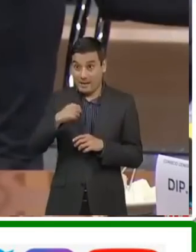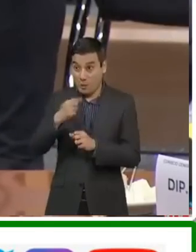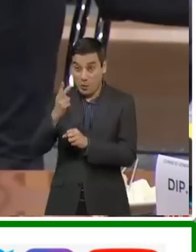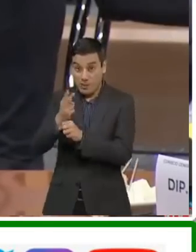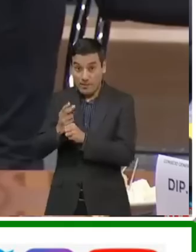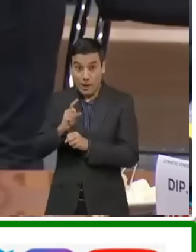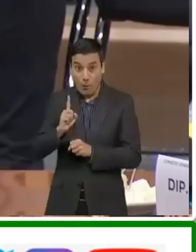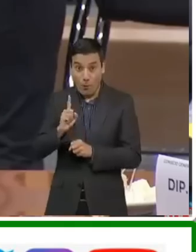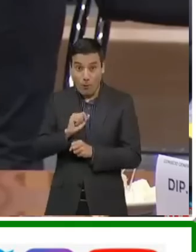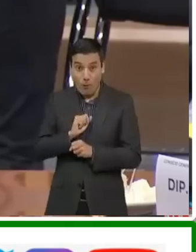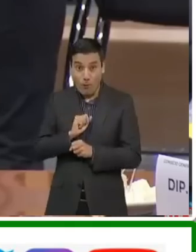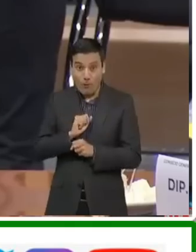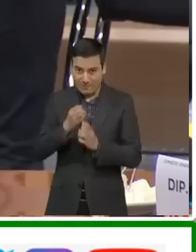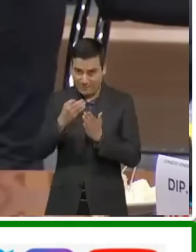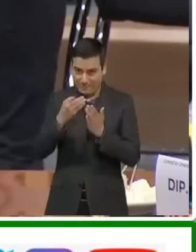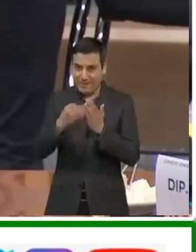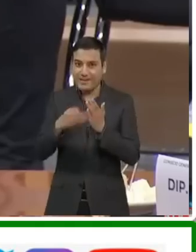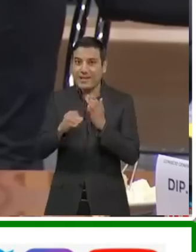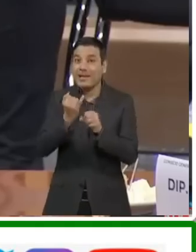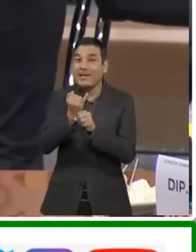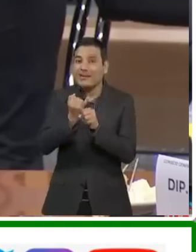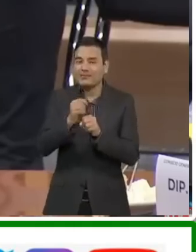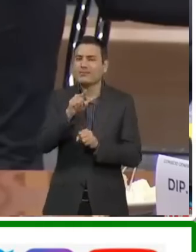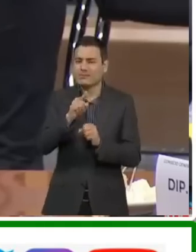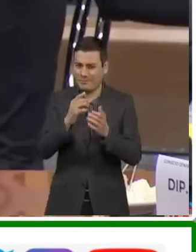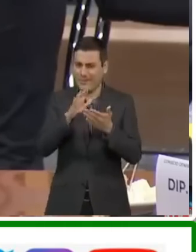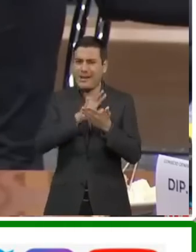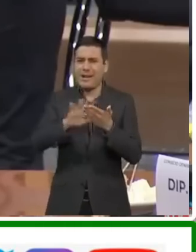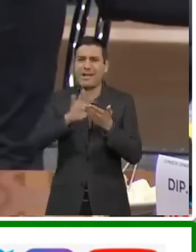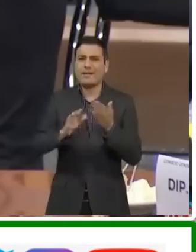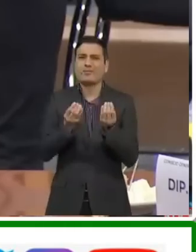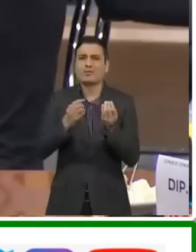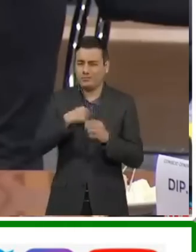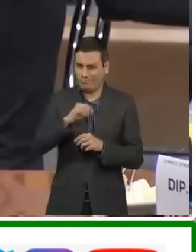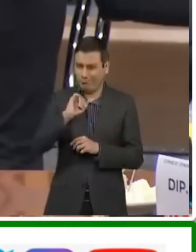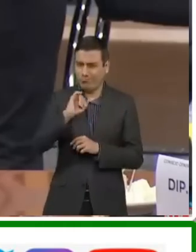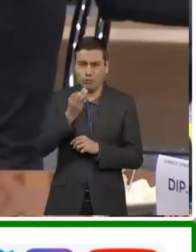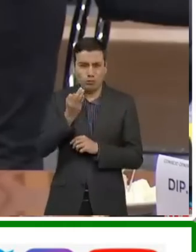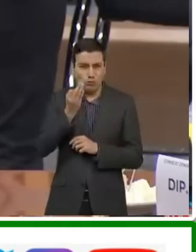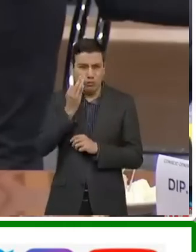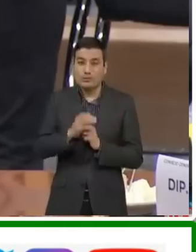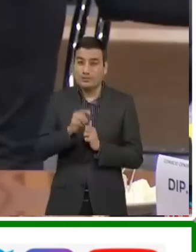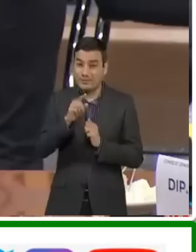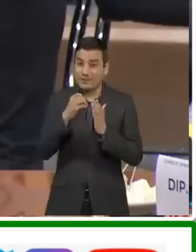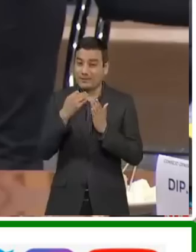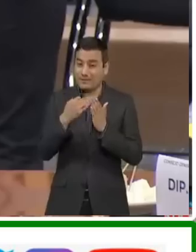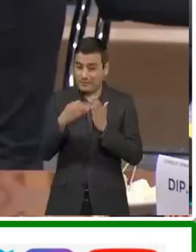Sé que lee mucho, me consta, lo he visto, pero esto sí le hace falta más